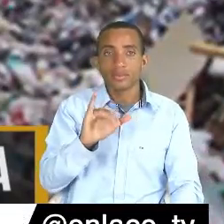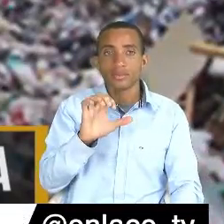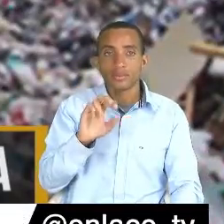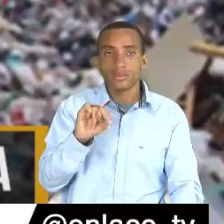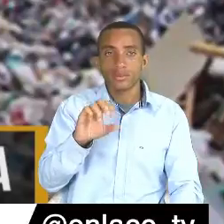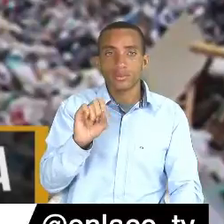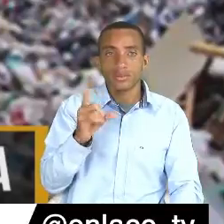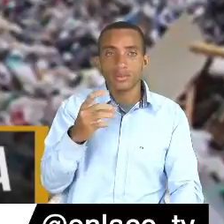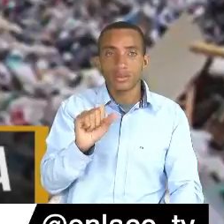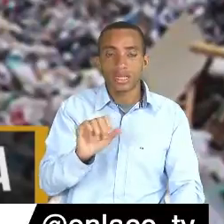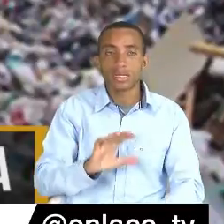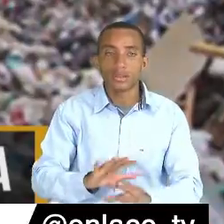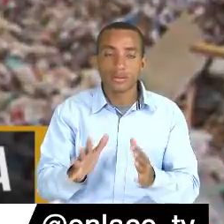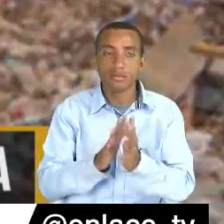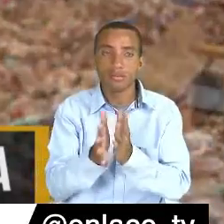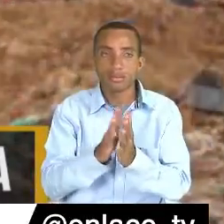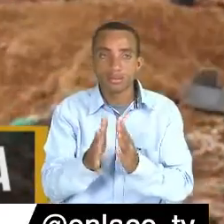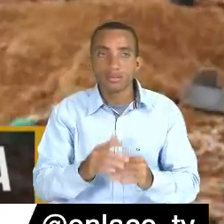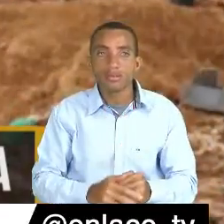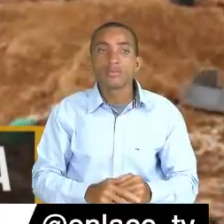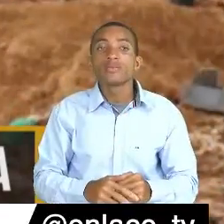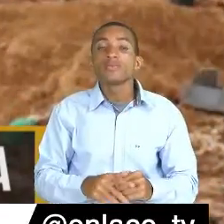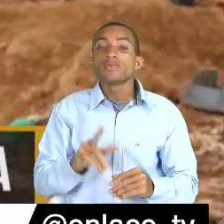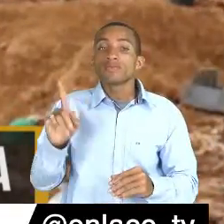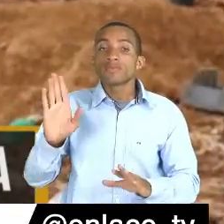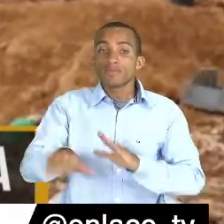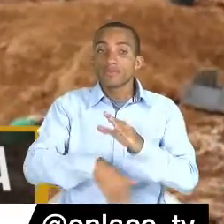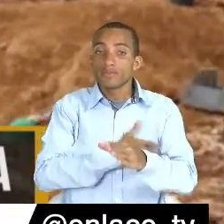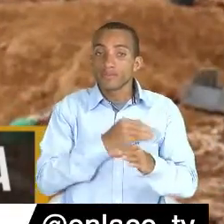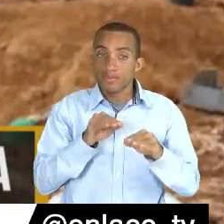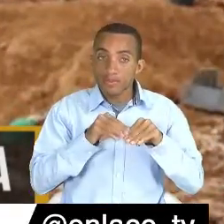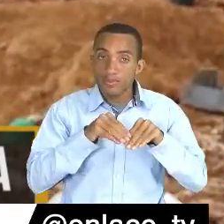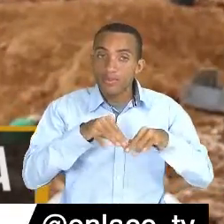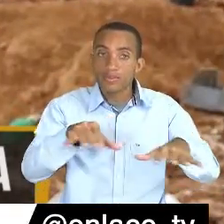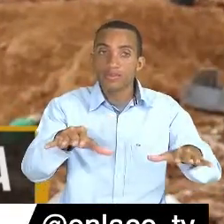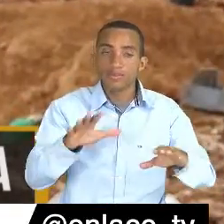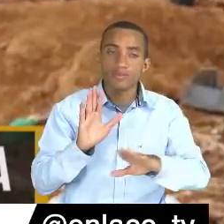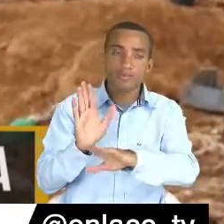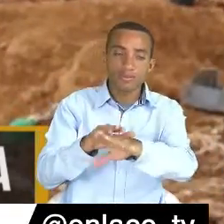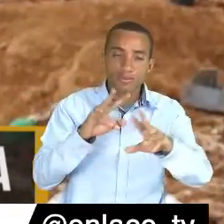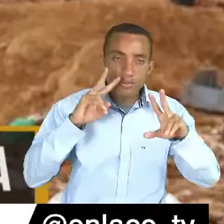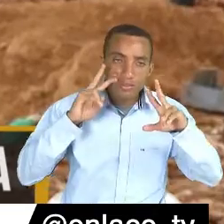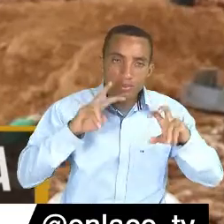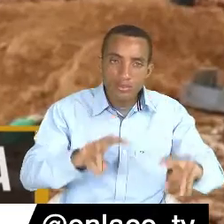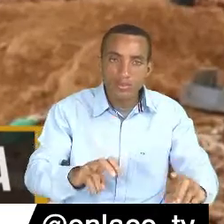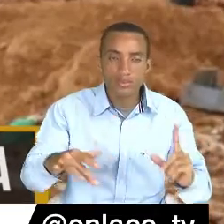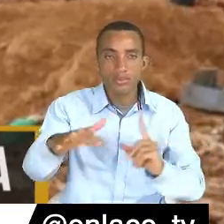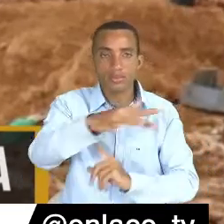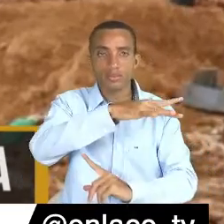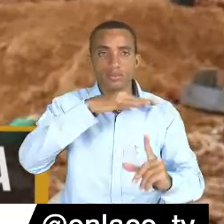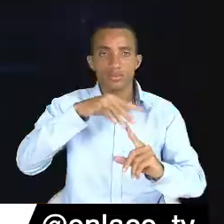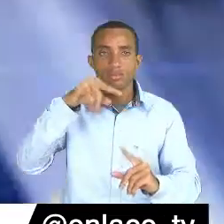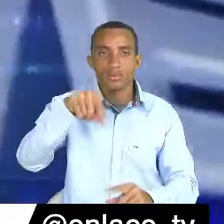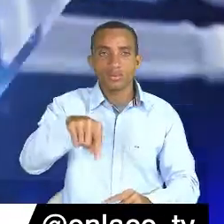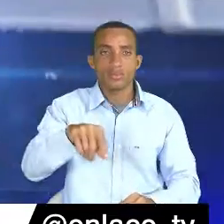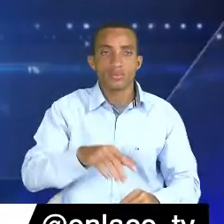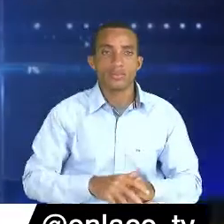Distrito de Manejo Integrado de este cuerpo de agua, el Ministerio Público aseguró que se investiga la situación que está ocurriendo en este sitio.